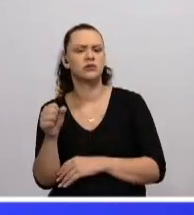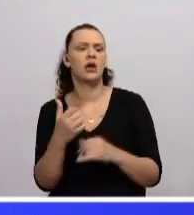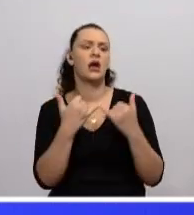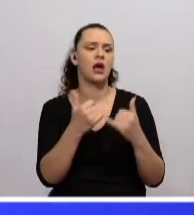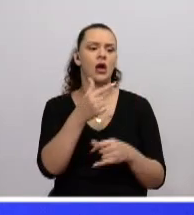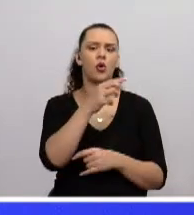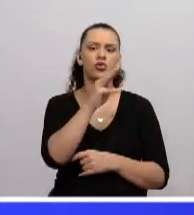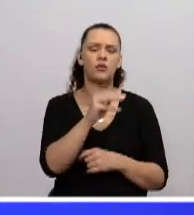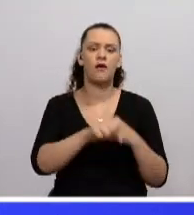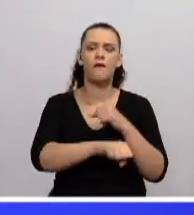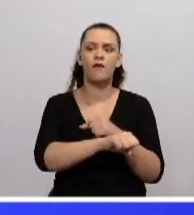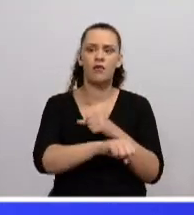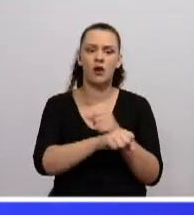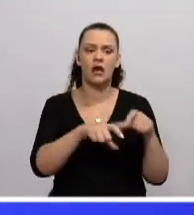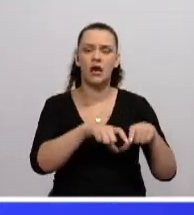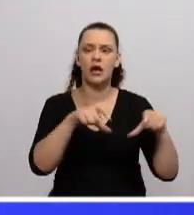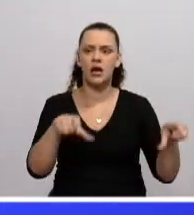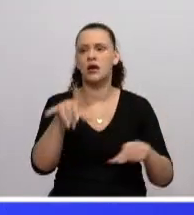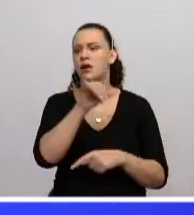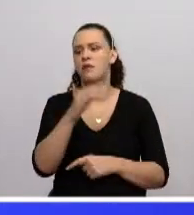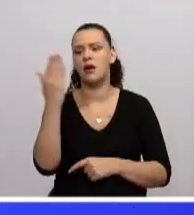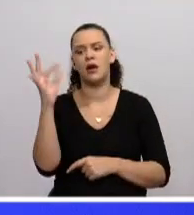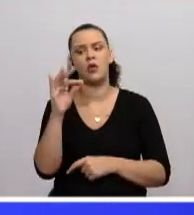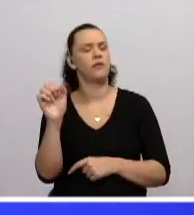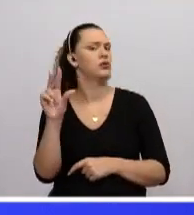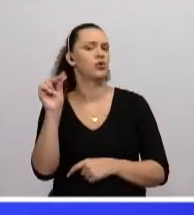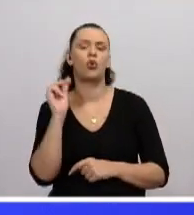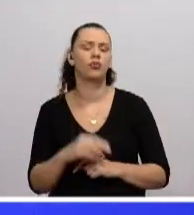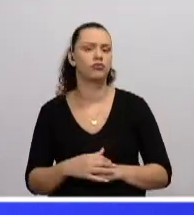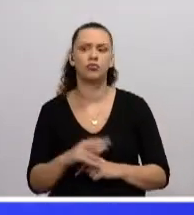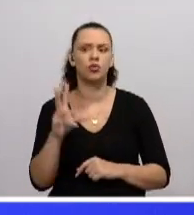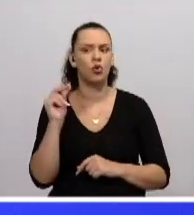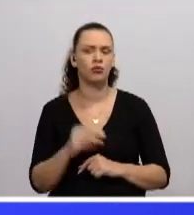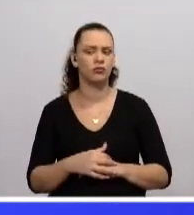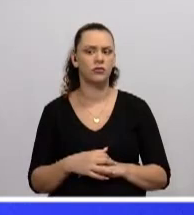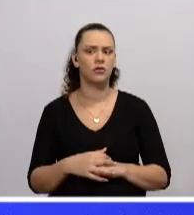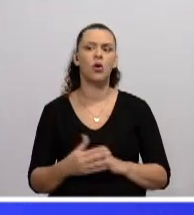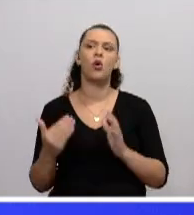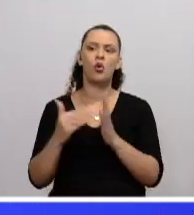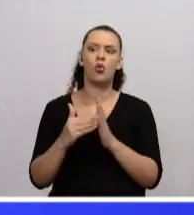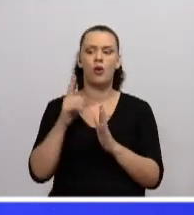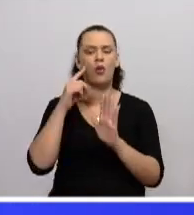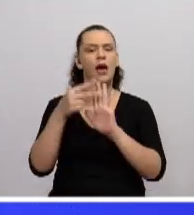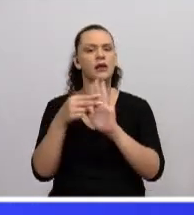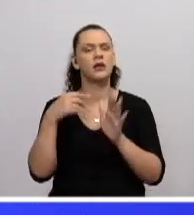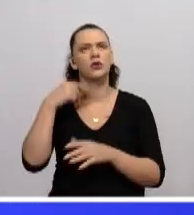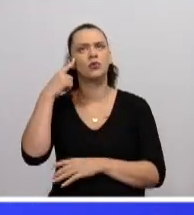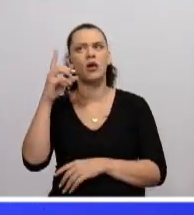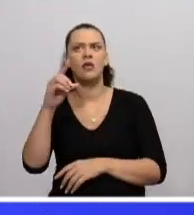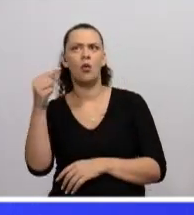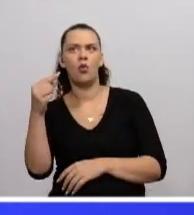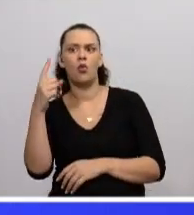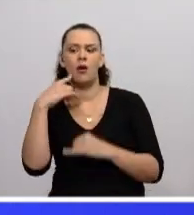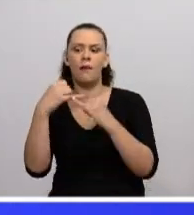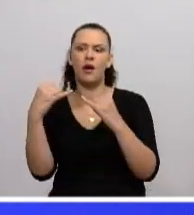actualidad de Guzmán futbolística en cancha es la misma que hace nueve meses no no a ver de vuelta vamos con las etiquetas uno piensa en David Guzmán